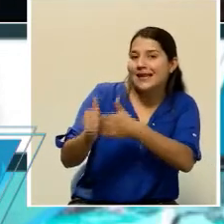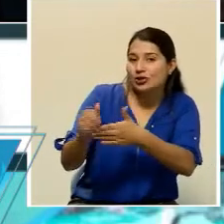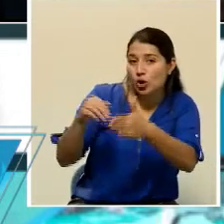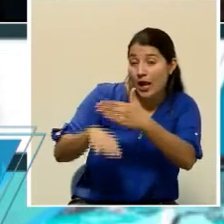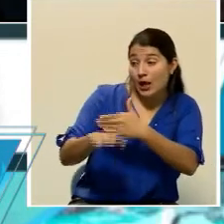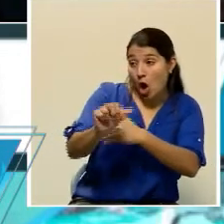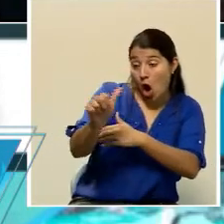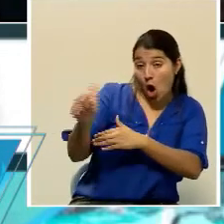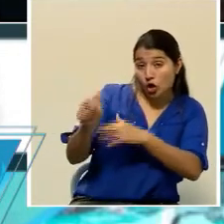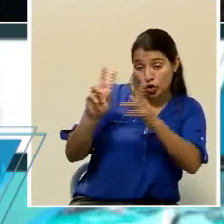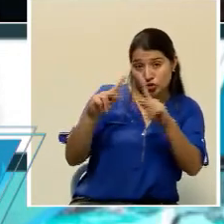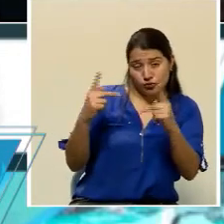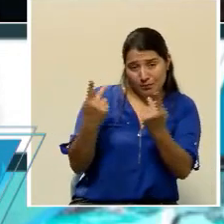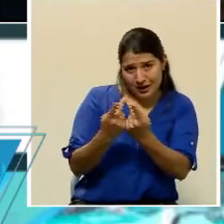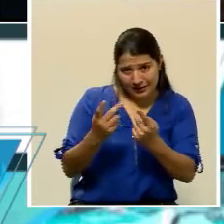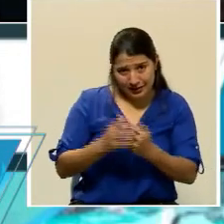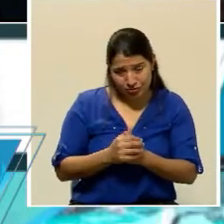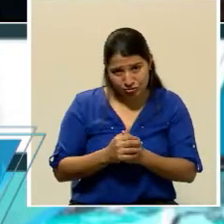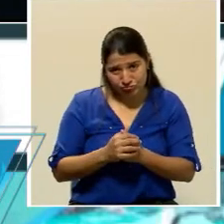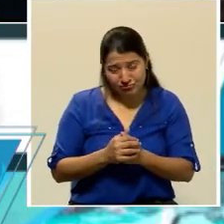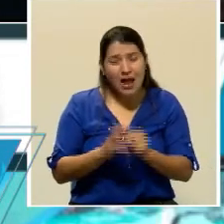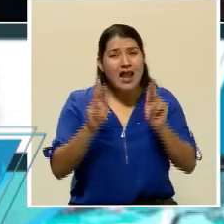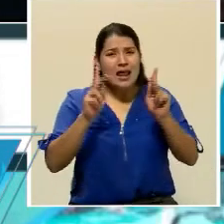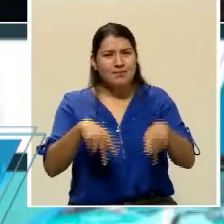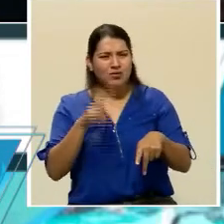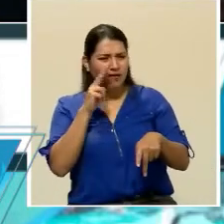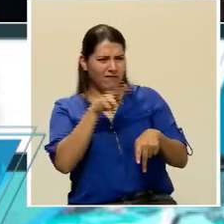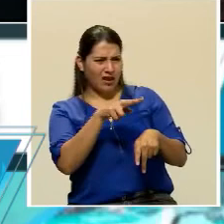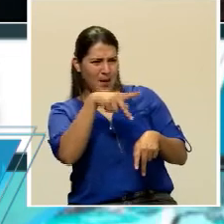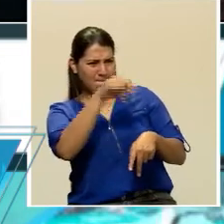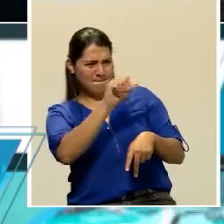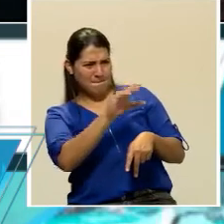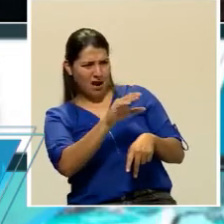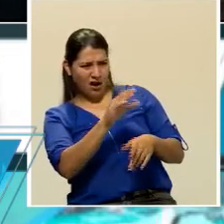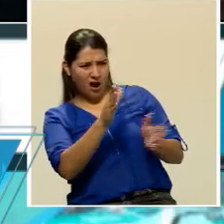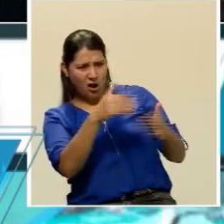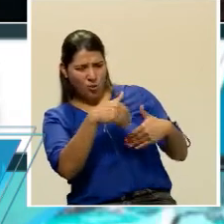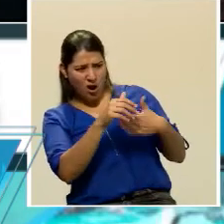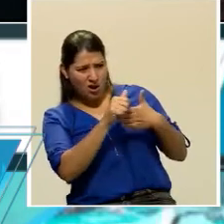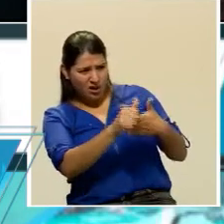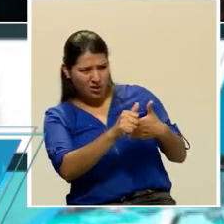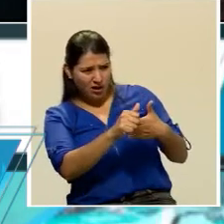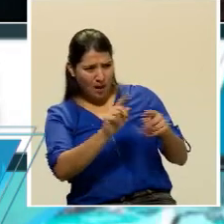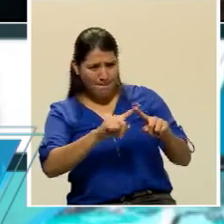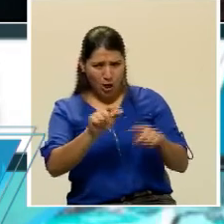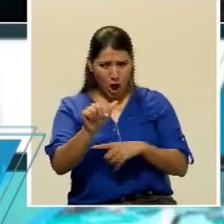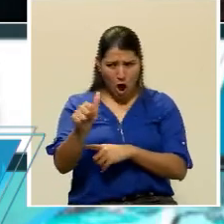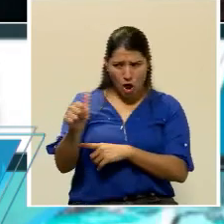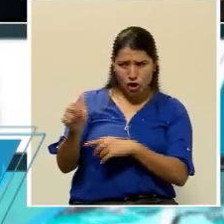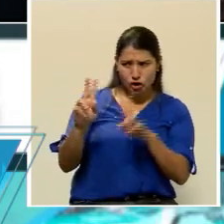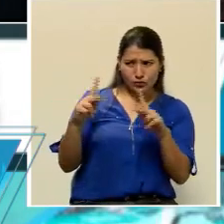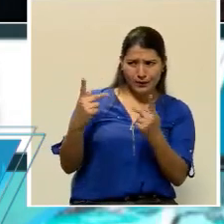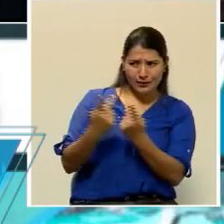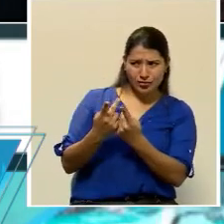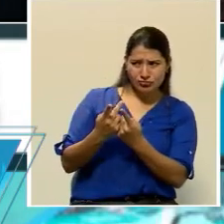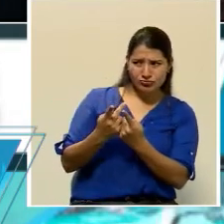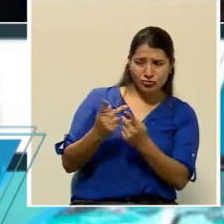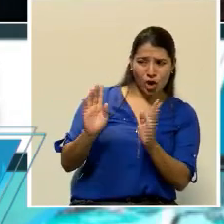viendo es que si uno no lo tiene y el otro no lo presta, al grupo se lo lleva a la